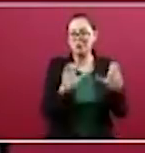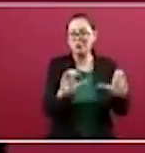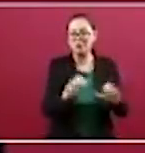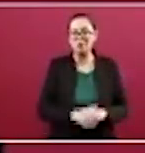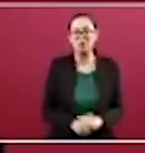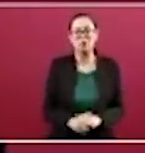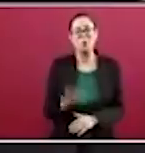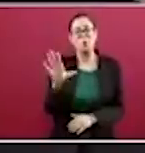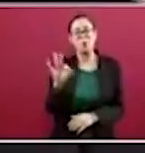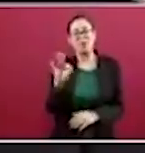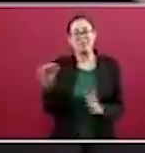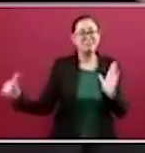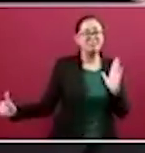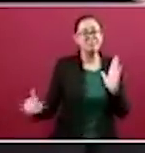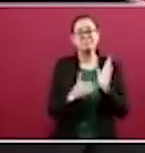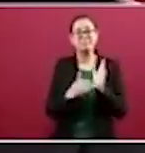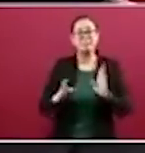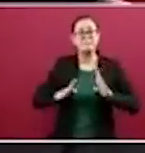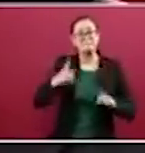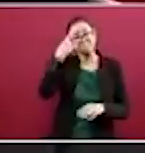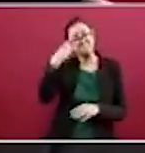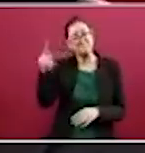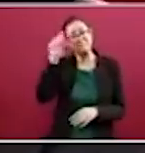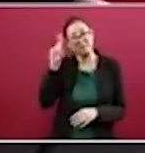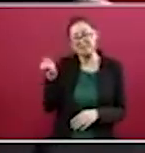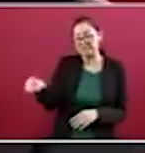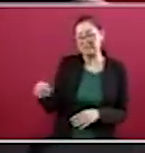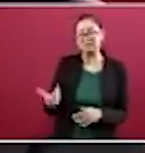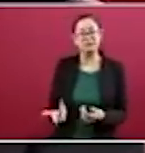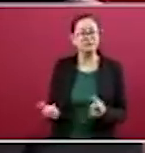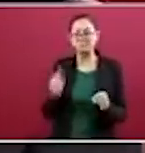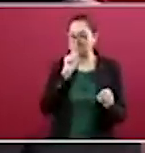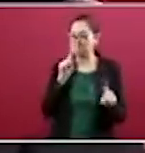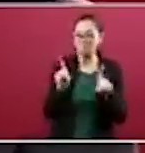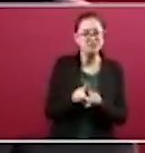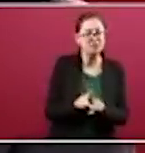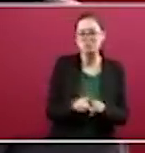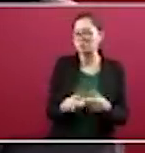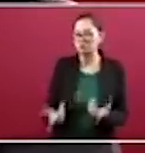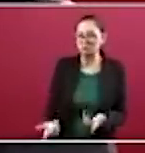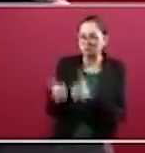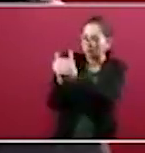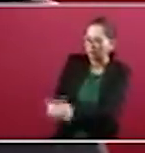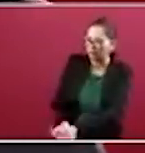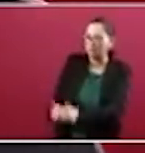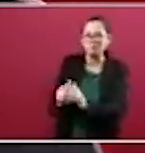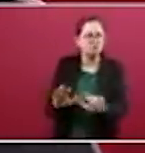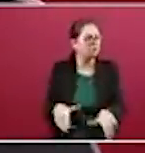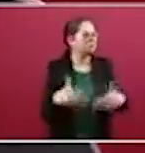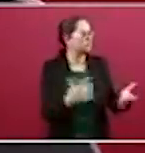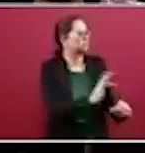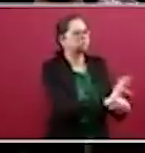40,000 marinos que tampoco, de acuerdo a la Constitución, pueden ocuparse de la seguridad